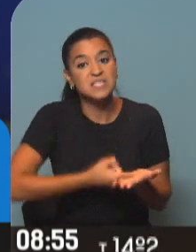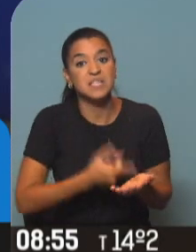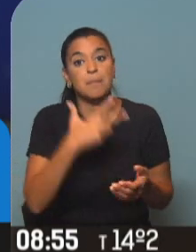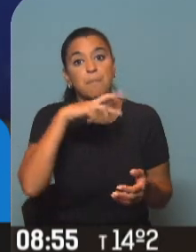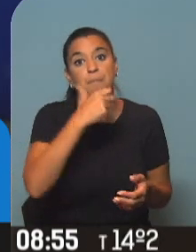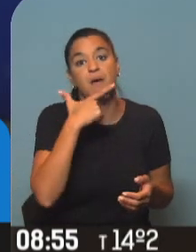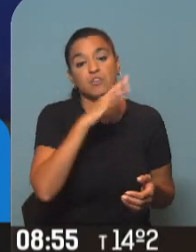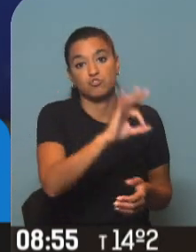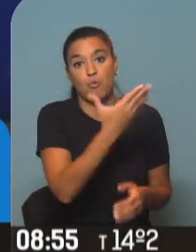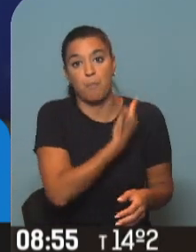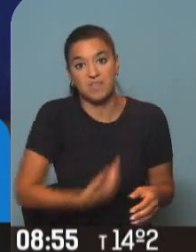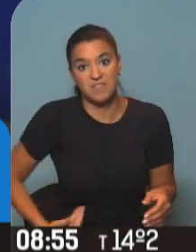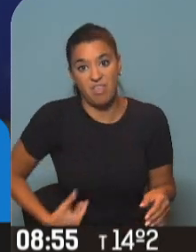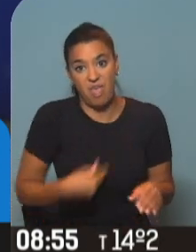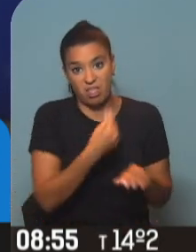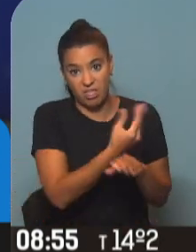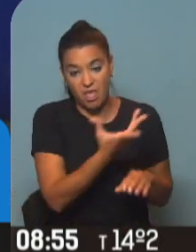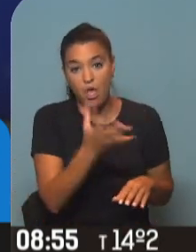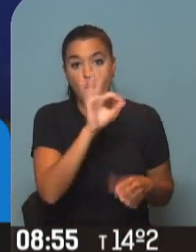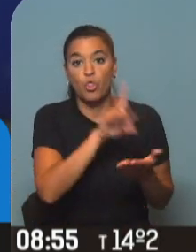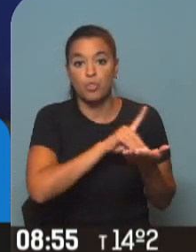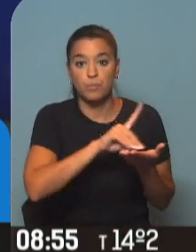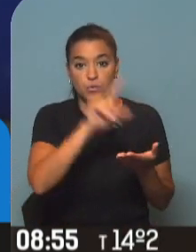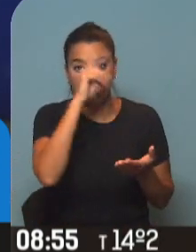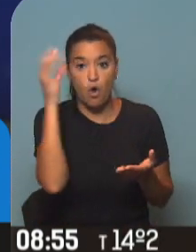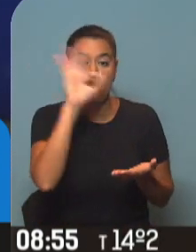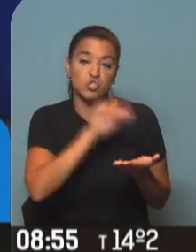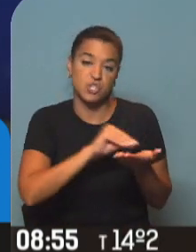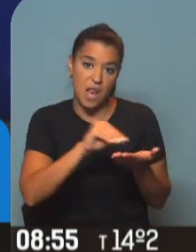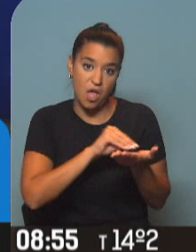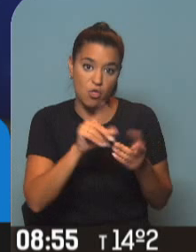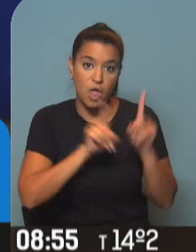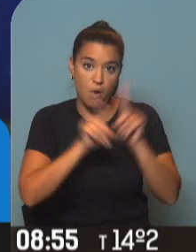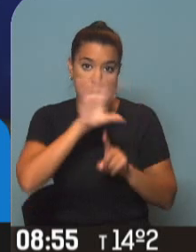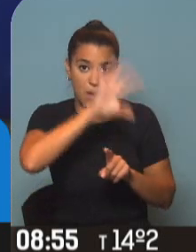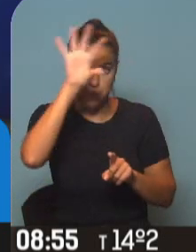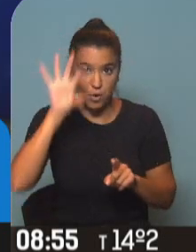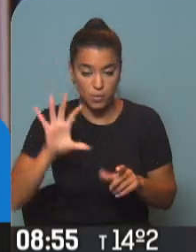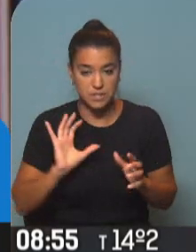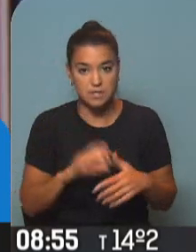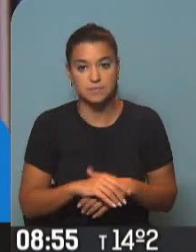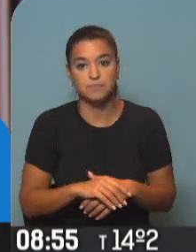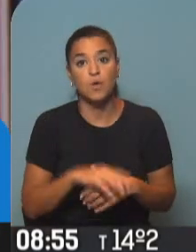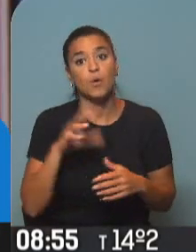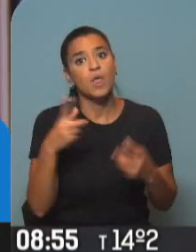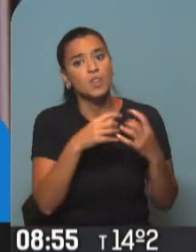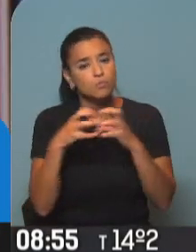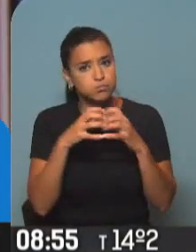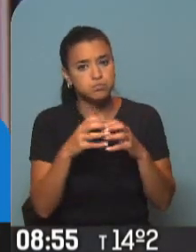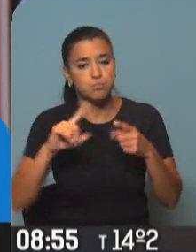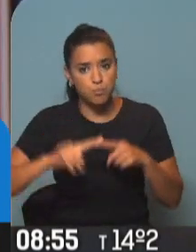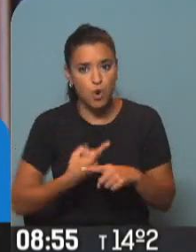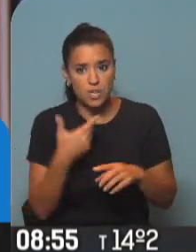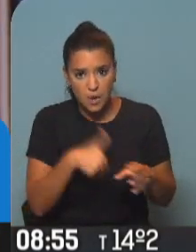pasos a nivel presidente a nivel diputados nacionales o senadores aquellas provincias que lo discuten en una discusión política que se está